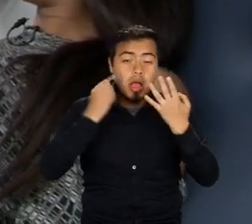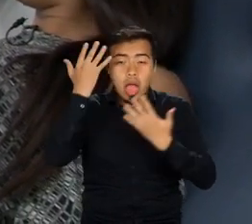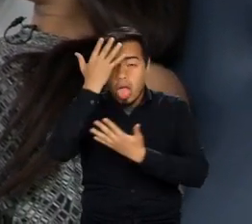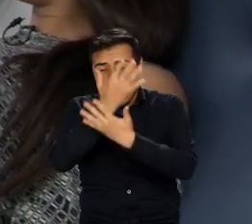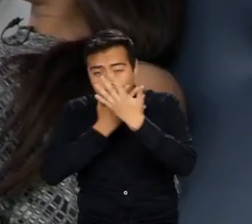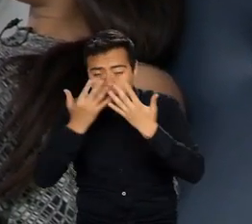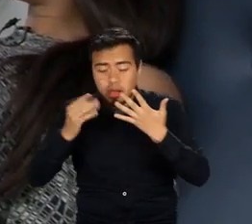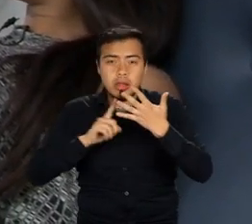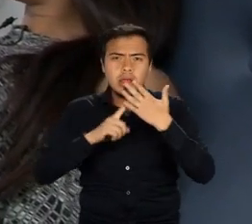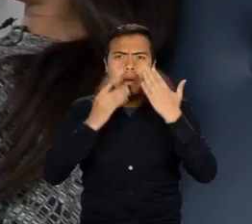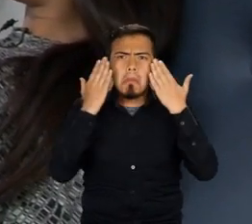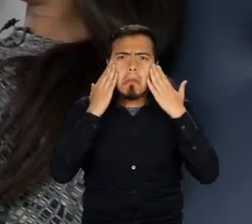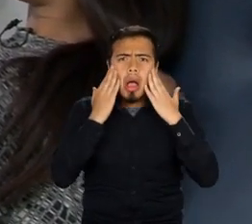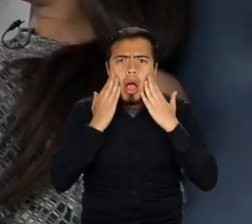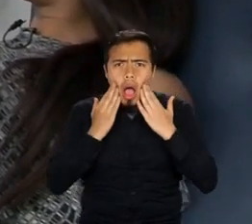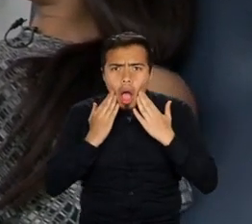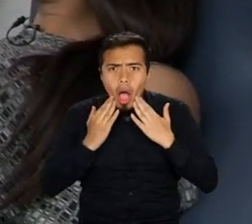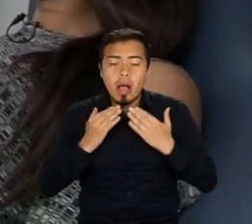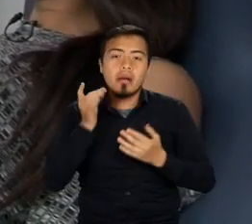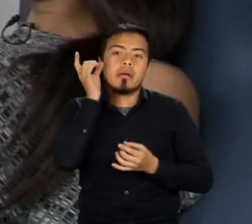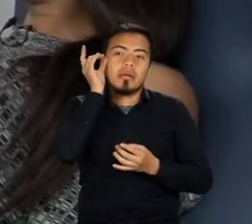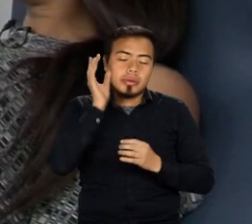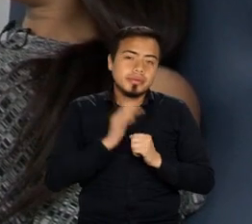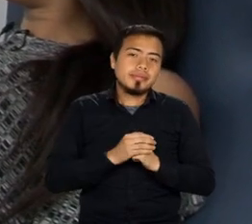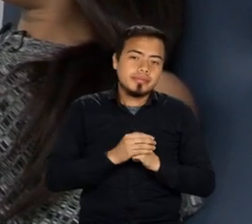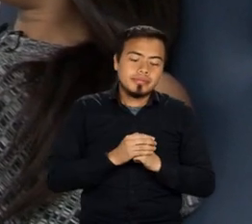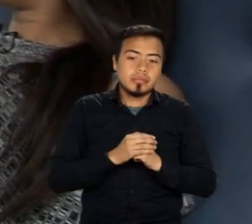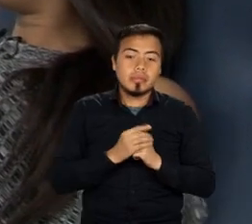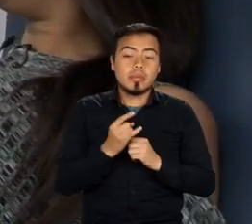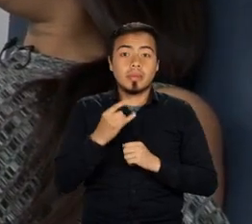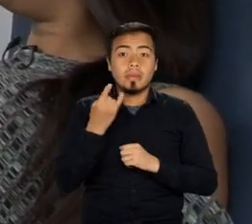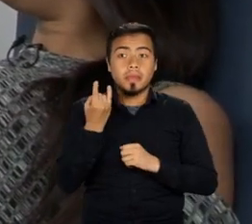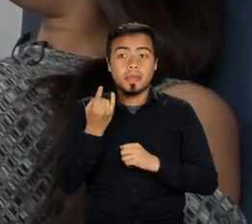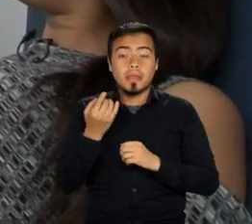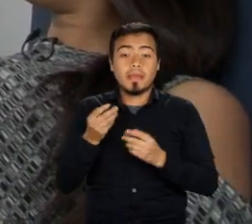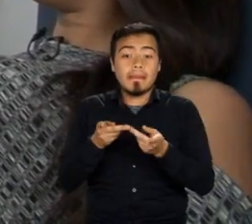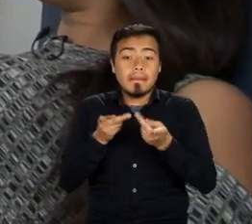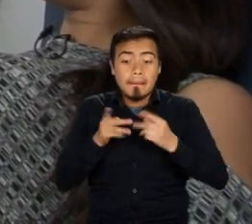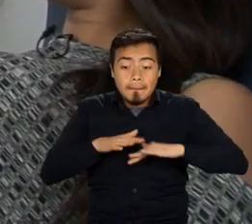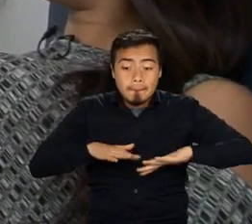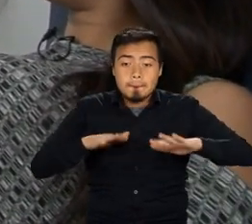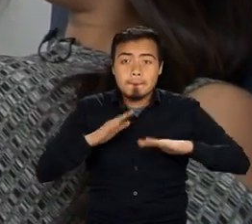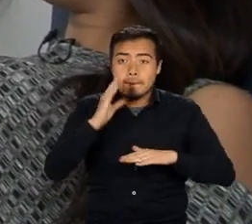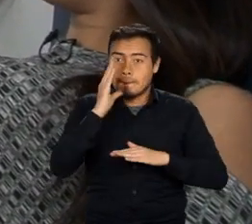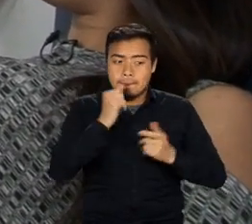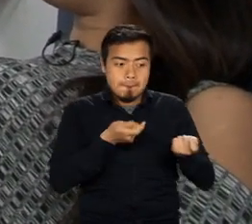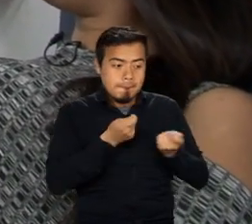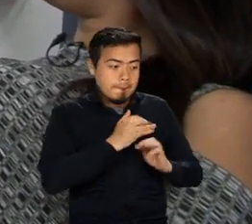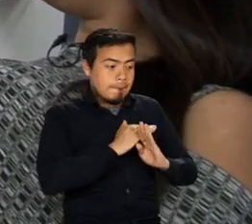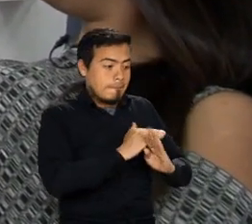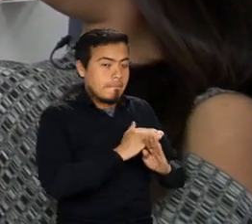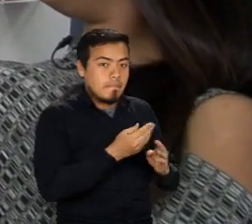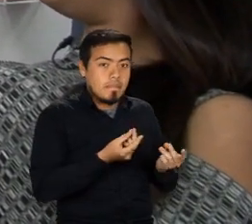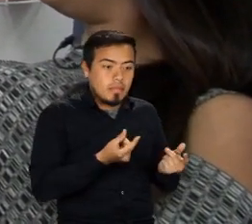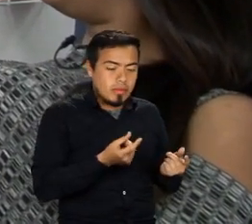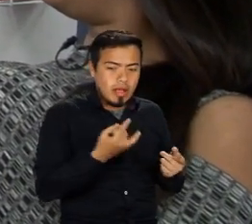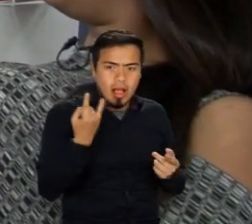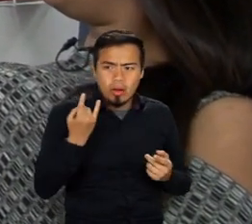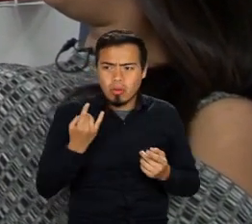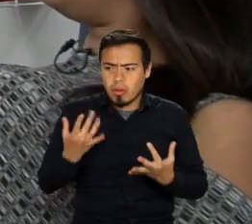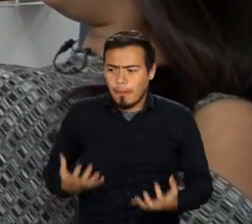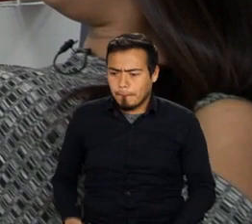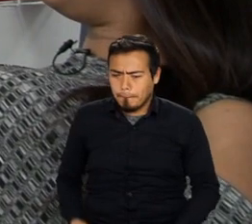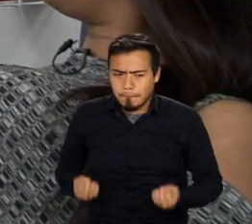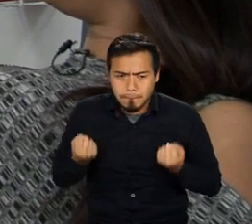mareo, palidez. Y en el sitio de punción, si no tenemos la precaución de no levantar cosas